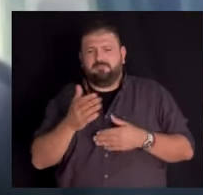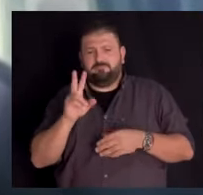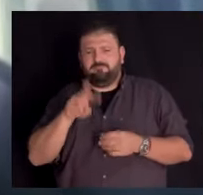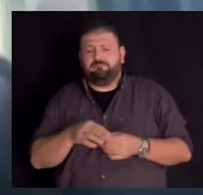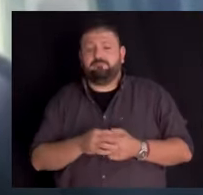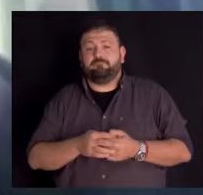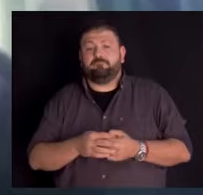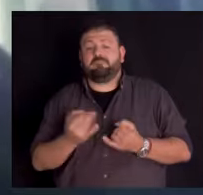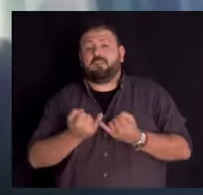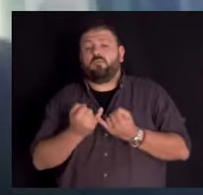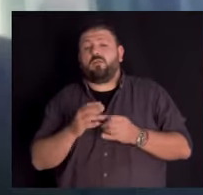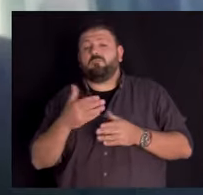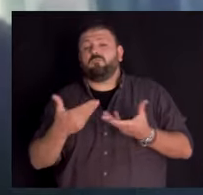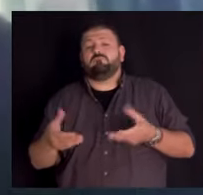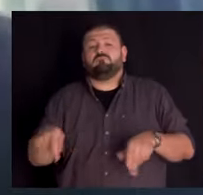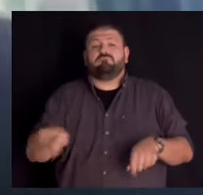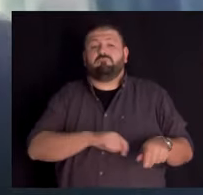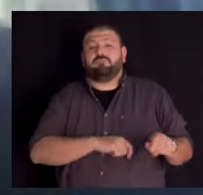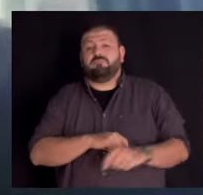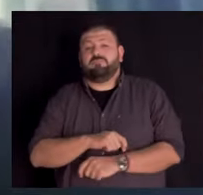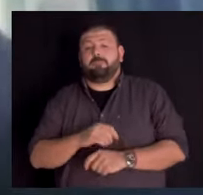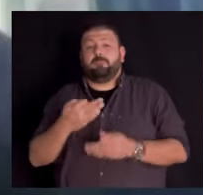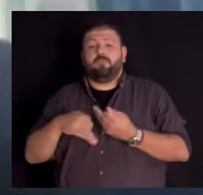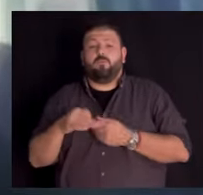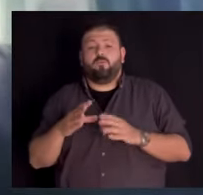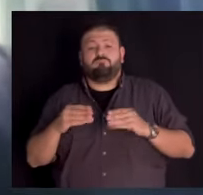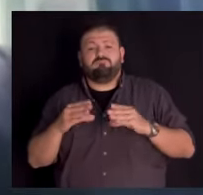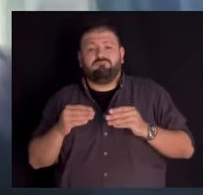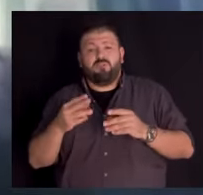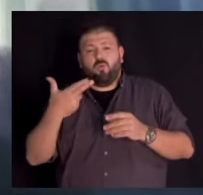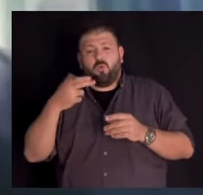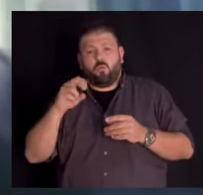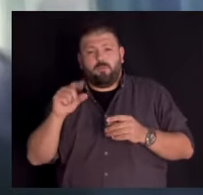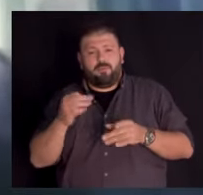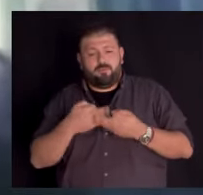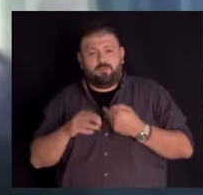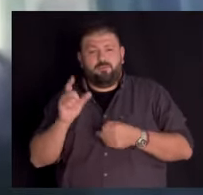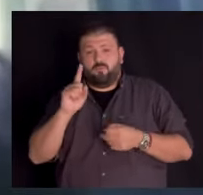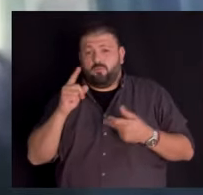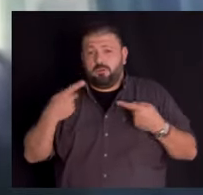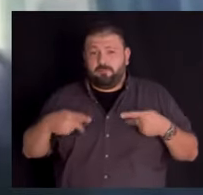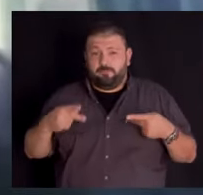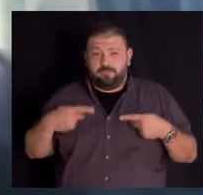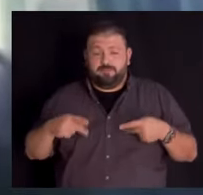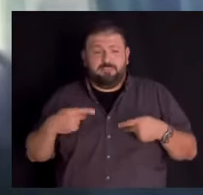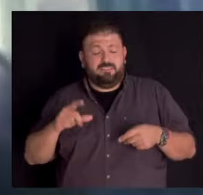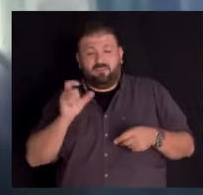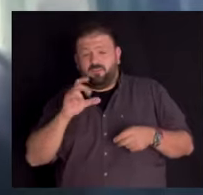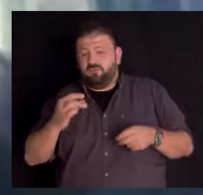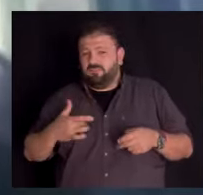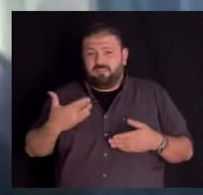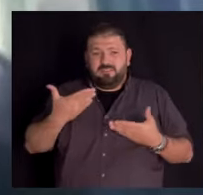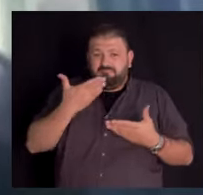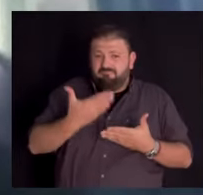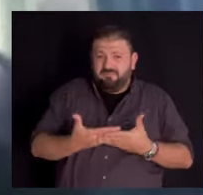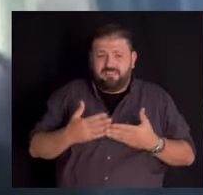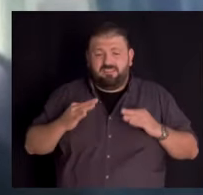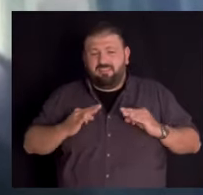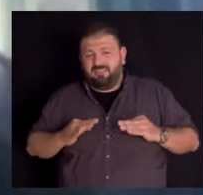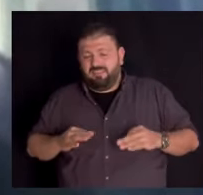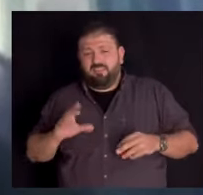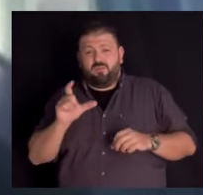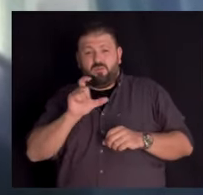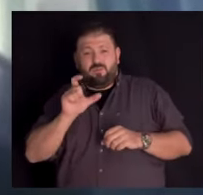¿sí? Y dijera, bueno, ¿qué tiene que ver ahí? Pues si a una persona le es incómoda un problema en la